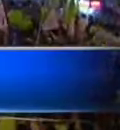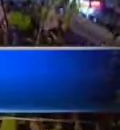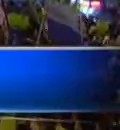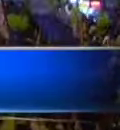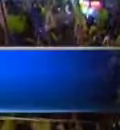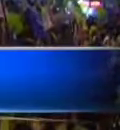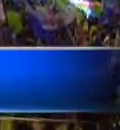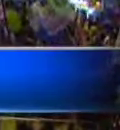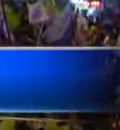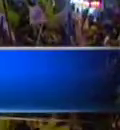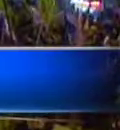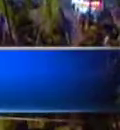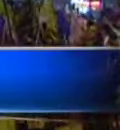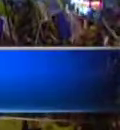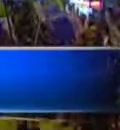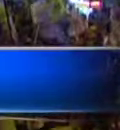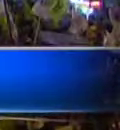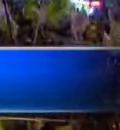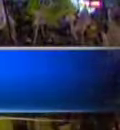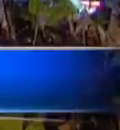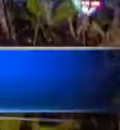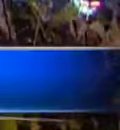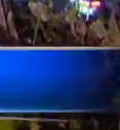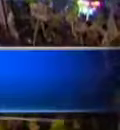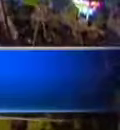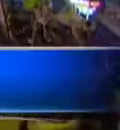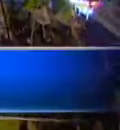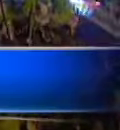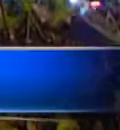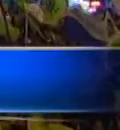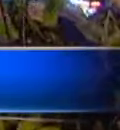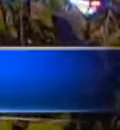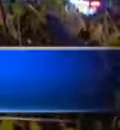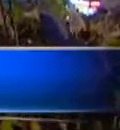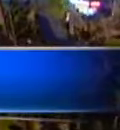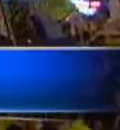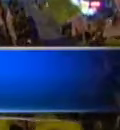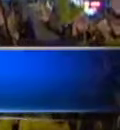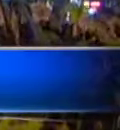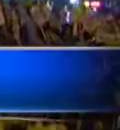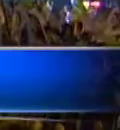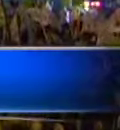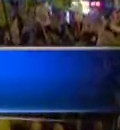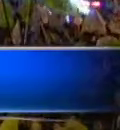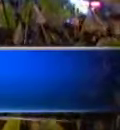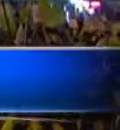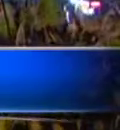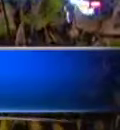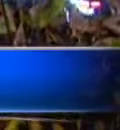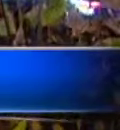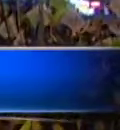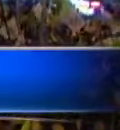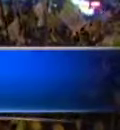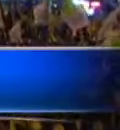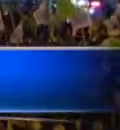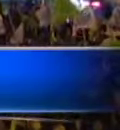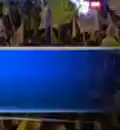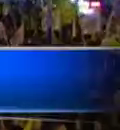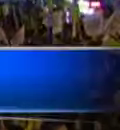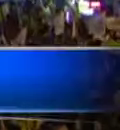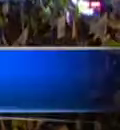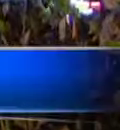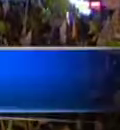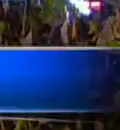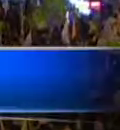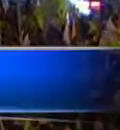cupón será válido independientemente de otro partido político. También para esto tomamos en cuenta que desde el lunes se retomarán estos